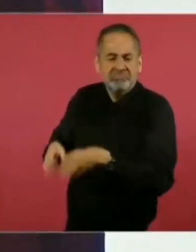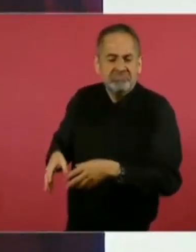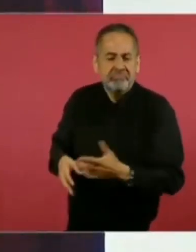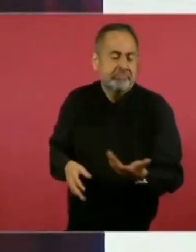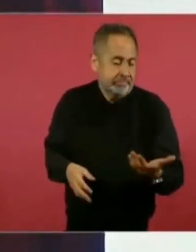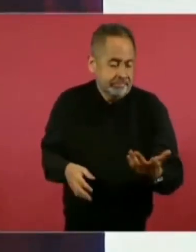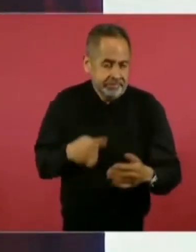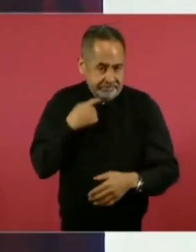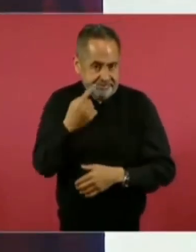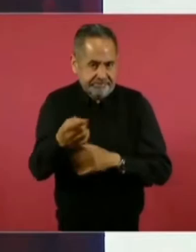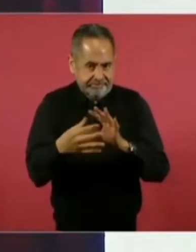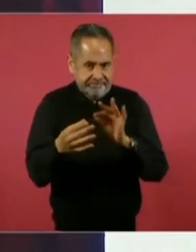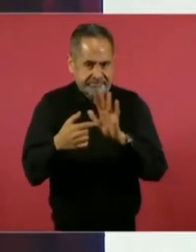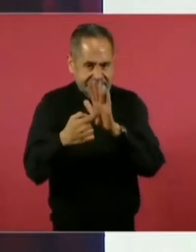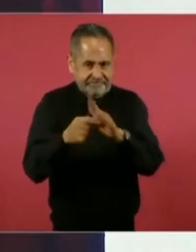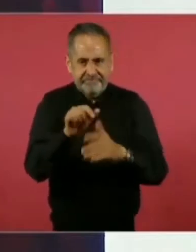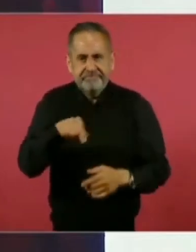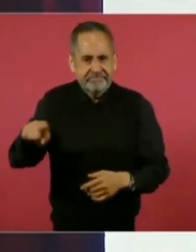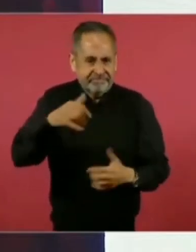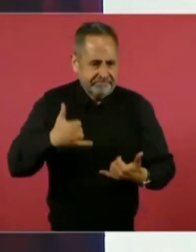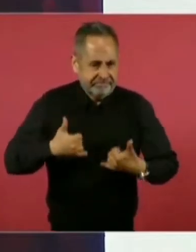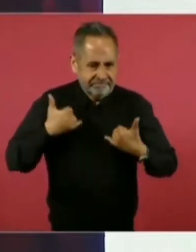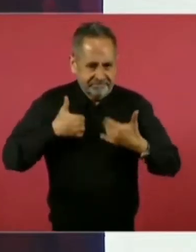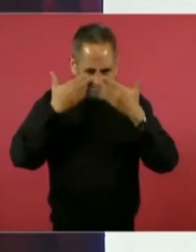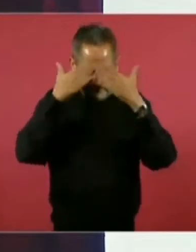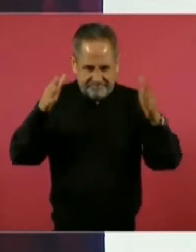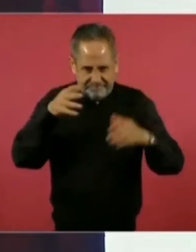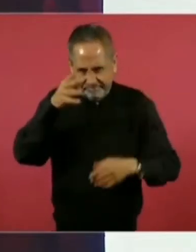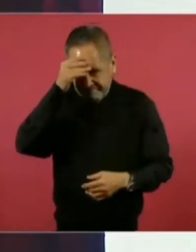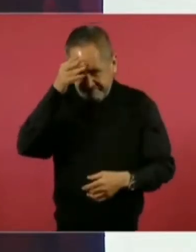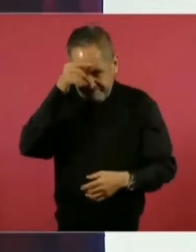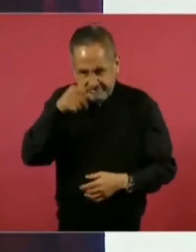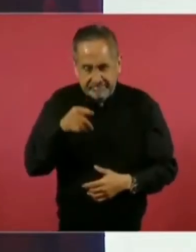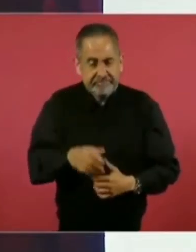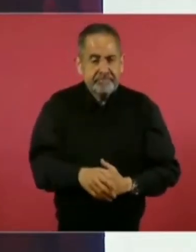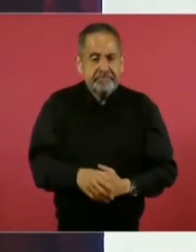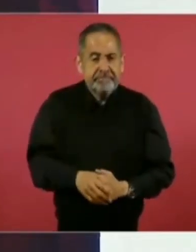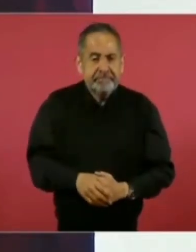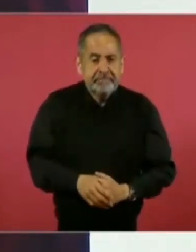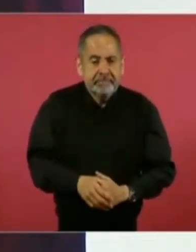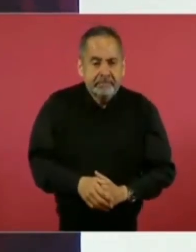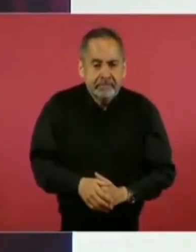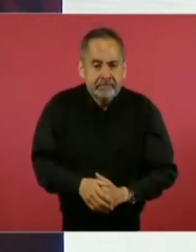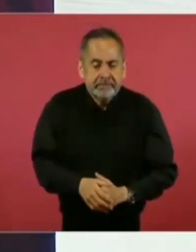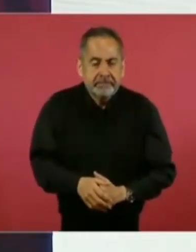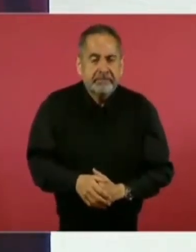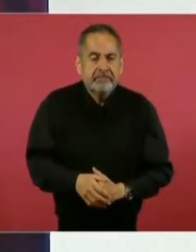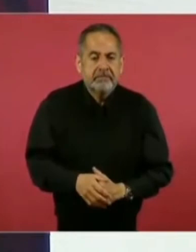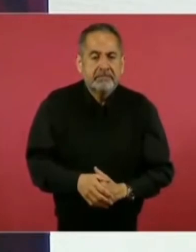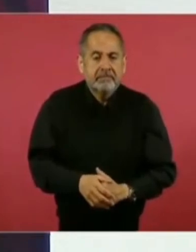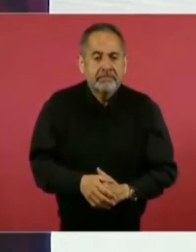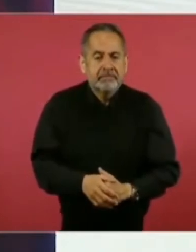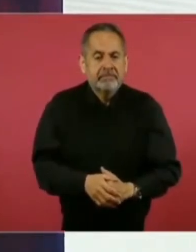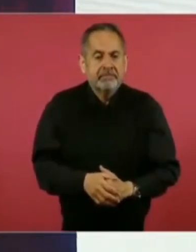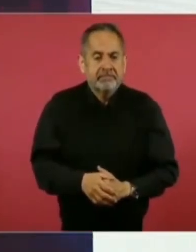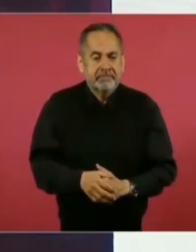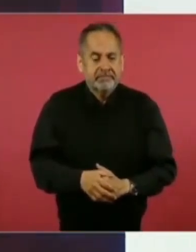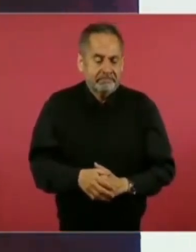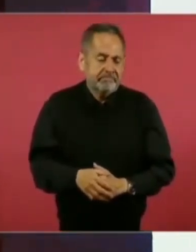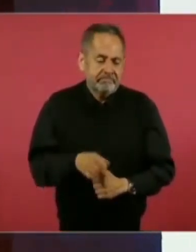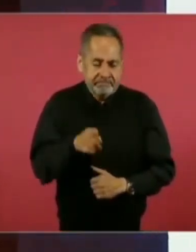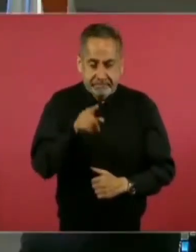para la enseñanza de jóvenes, que se utiliza también, o antes